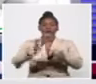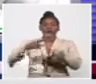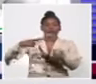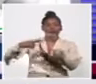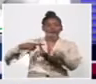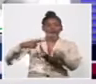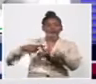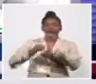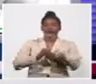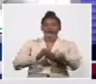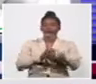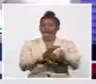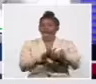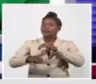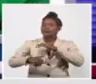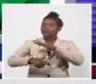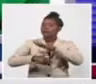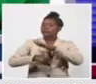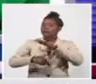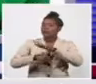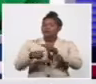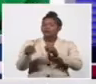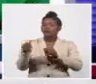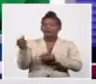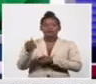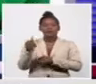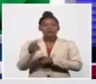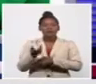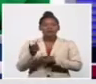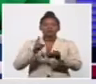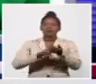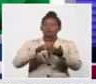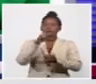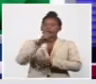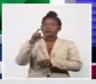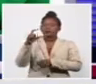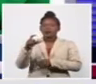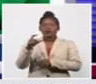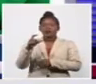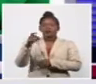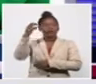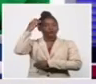de nuevos medicamentos. De más autoridades del gobierno